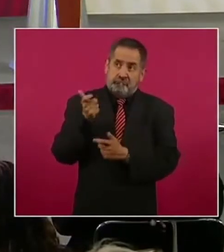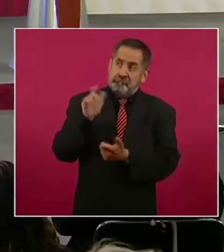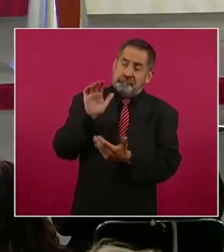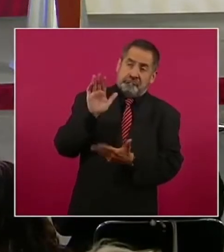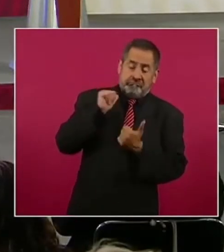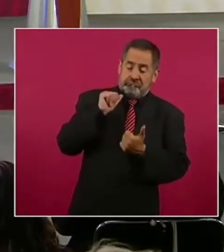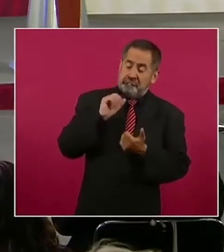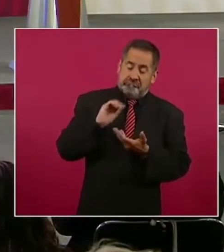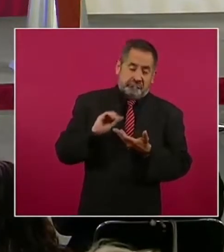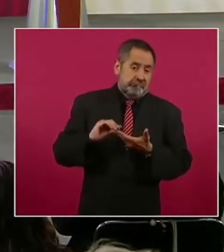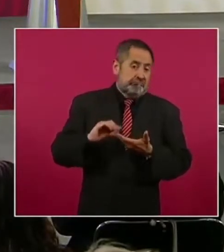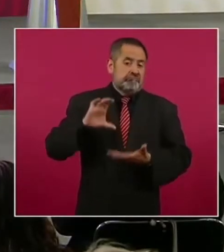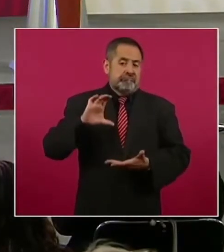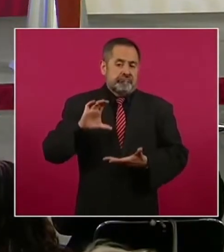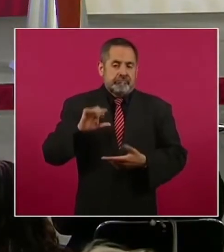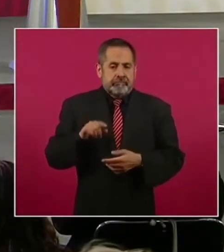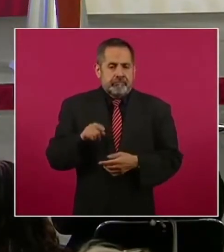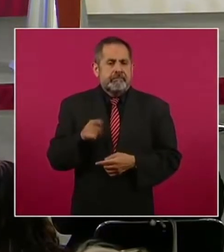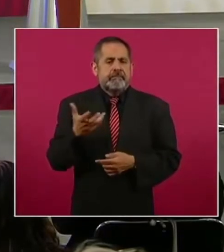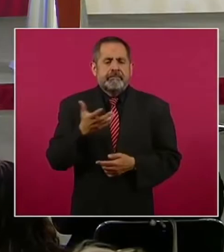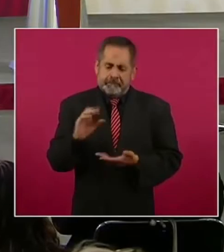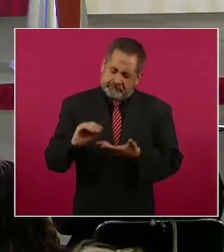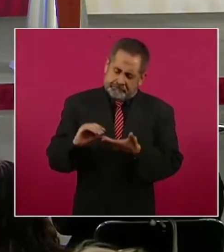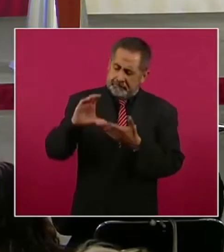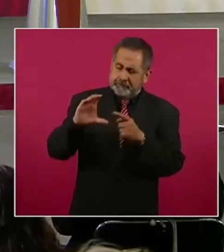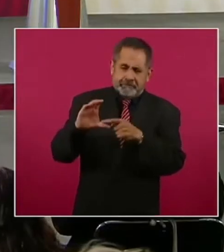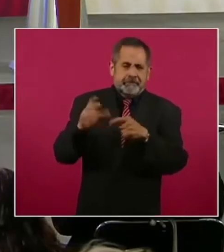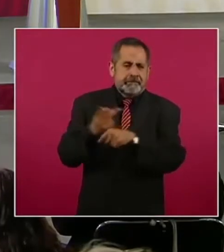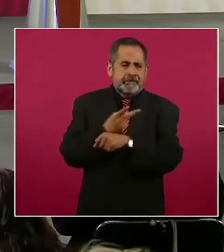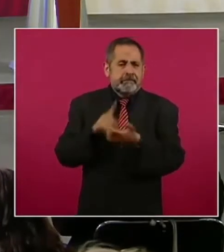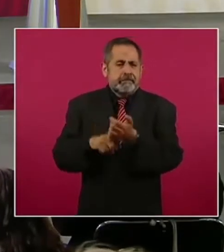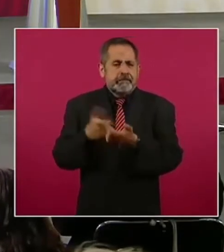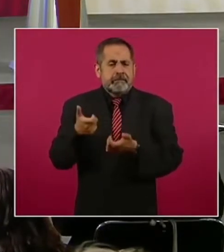¿Y qué hicieron con los excedentes?